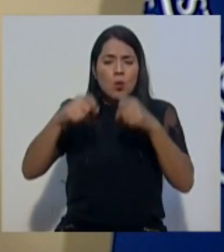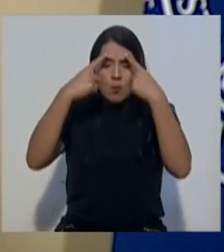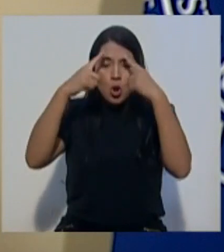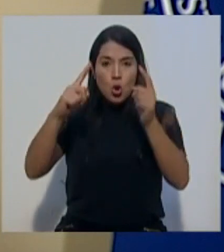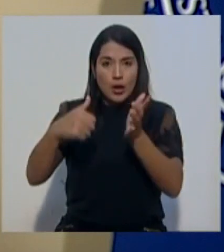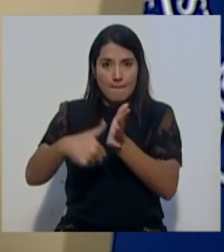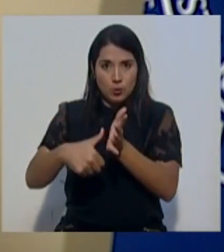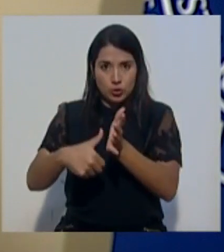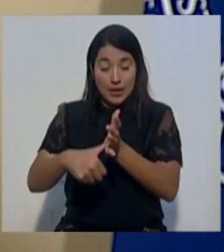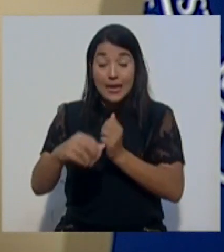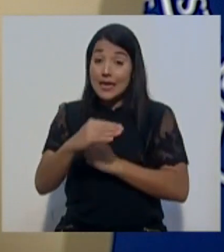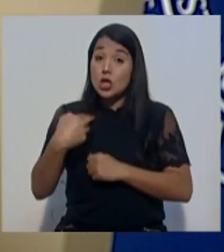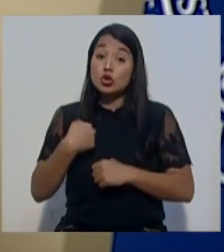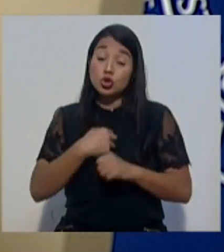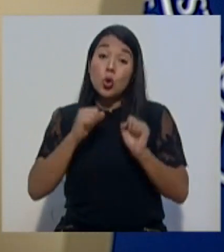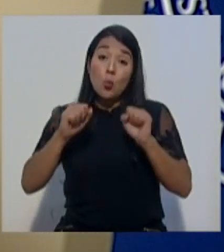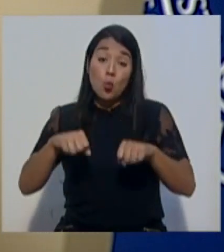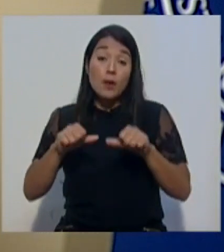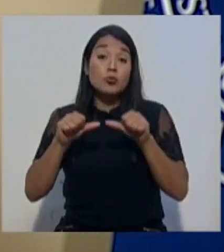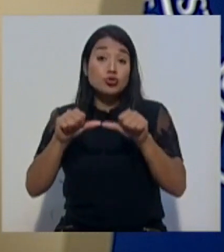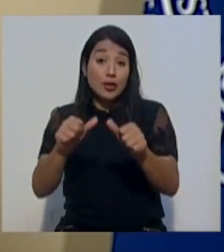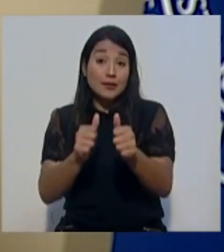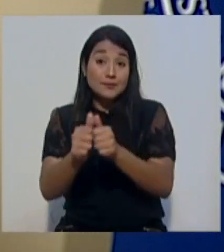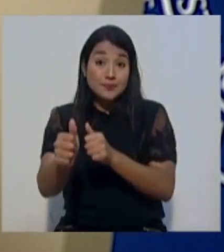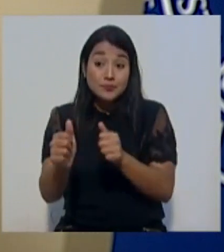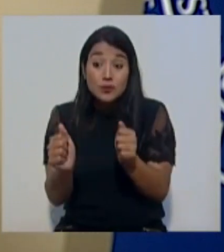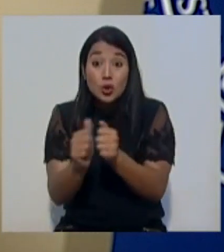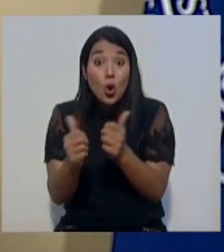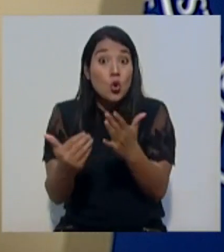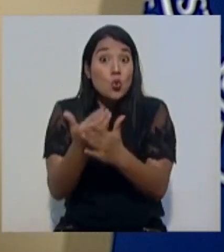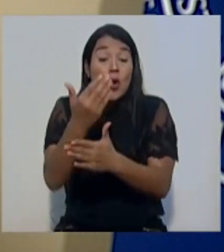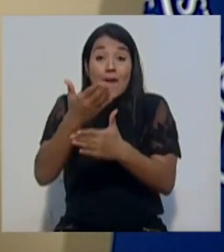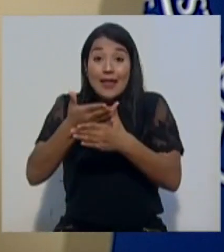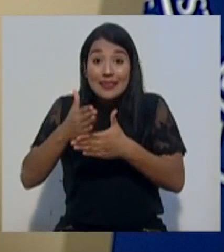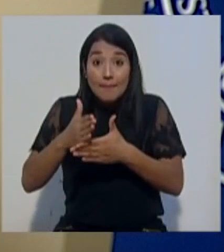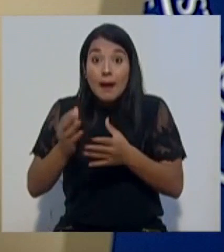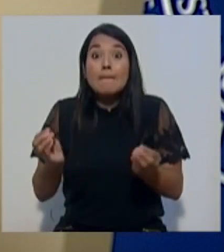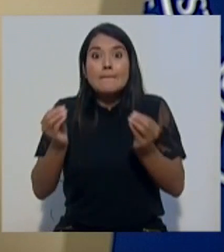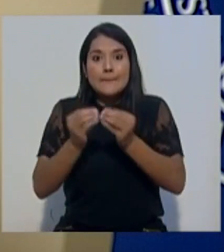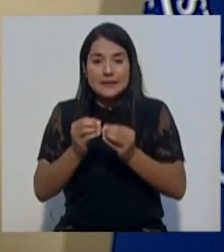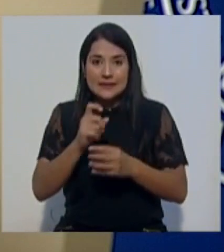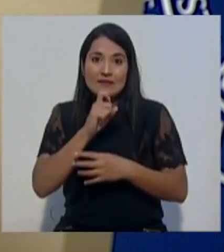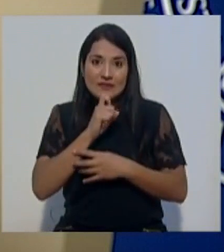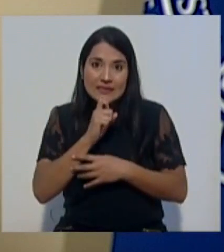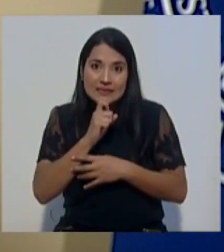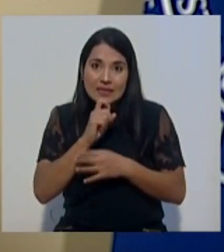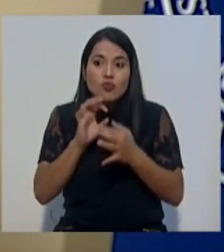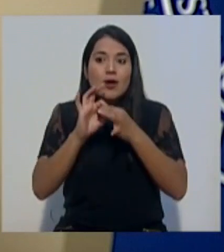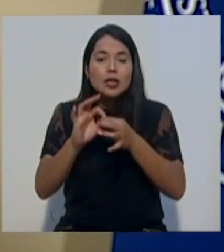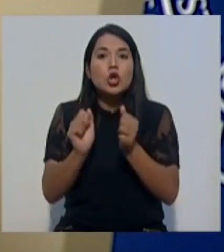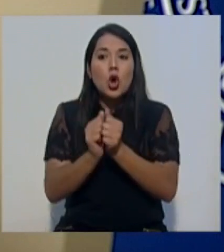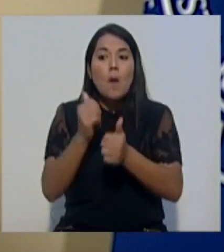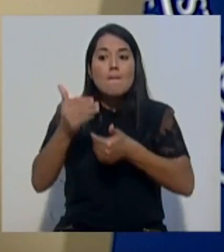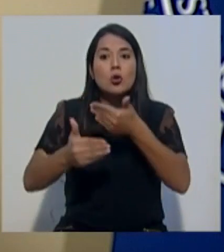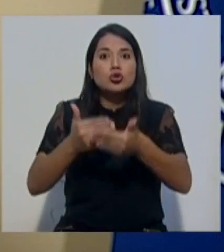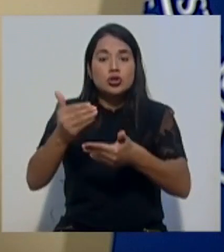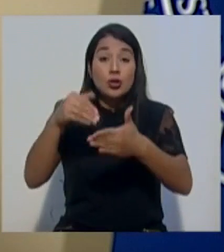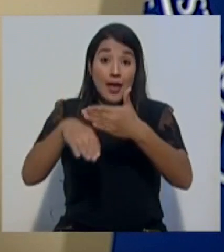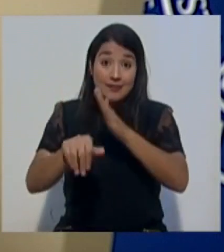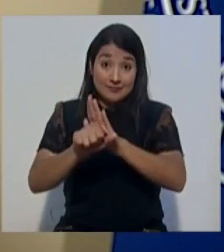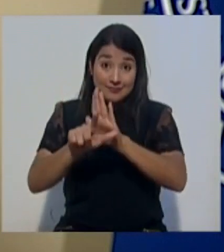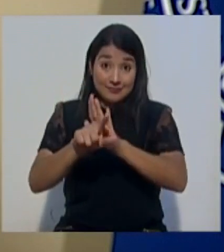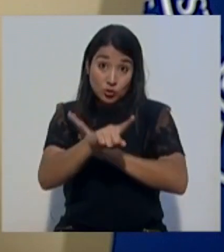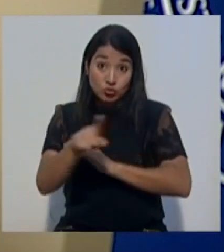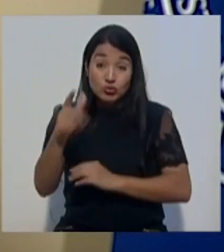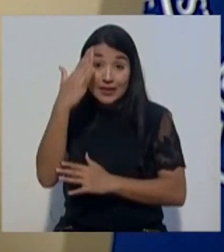votar y que podremos seguir adelante con una nueva etapa que va a ser aún más difícil en los trámites legislativos, porque ustedes saben,